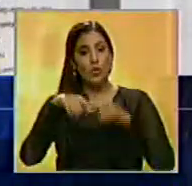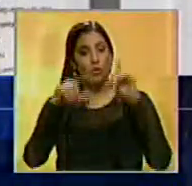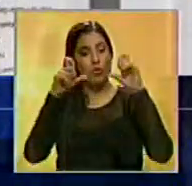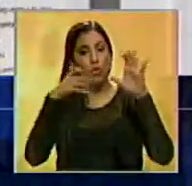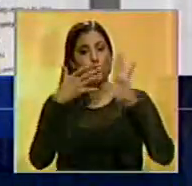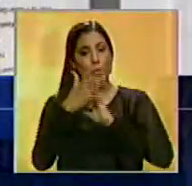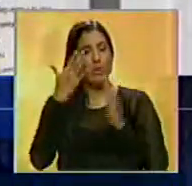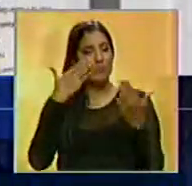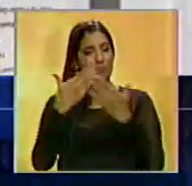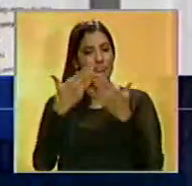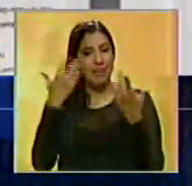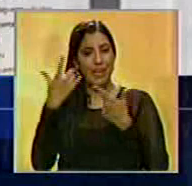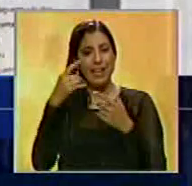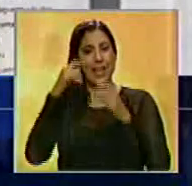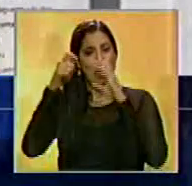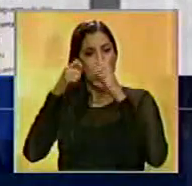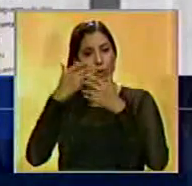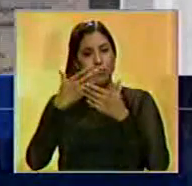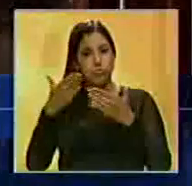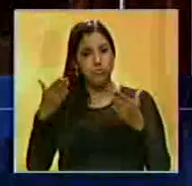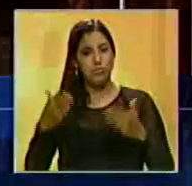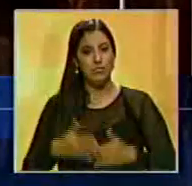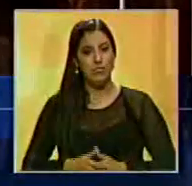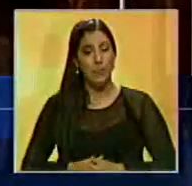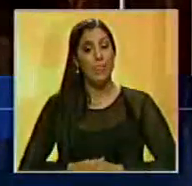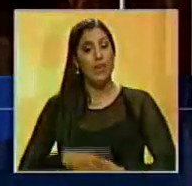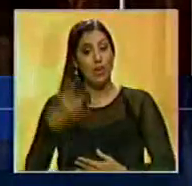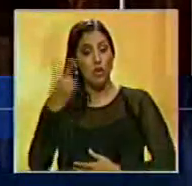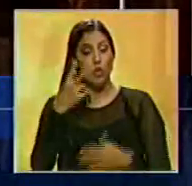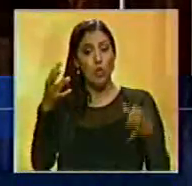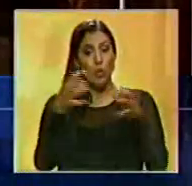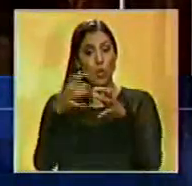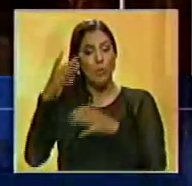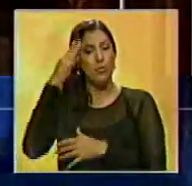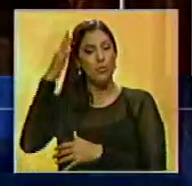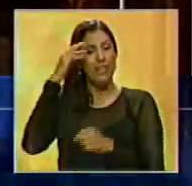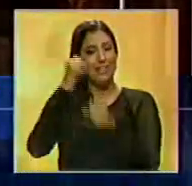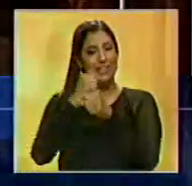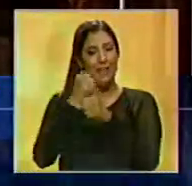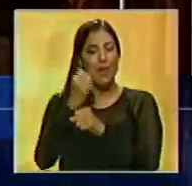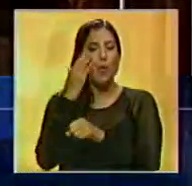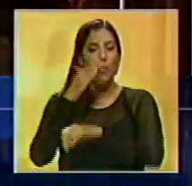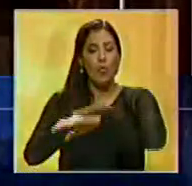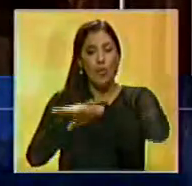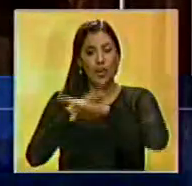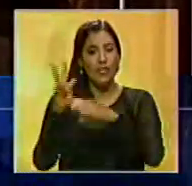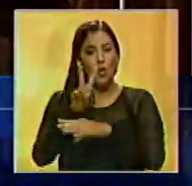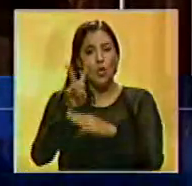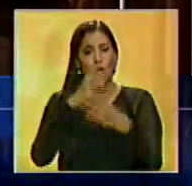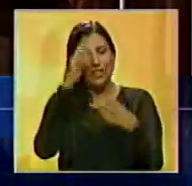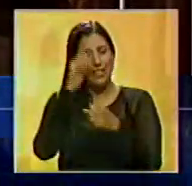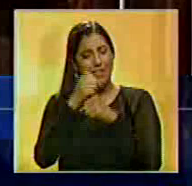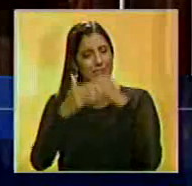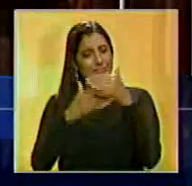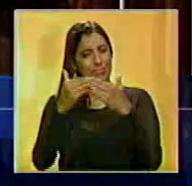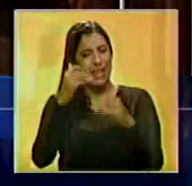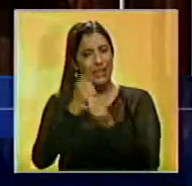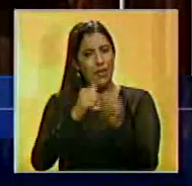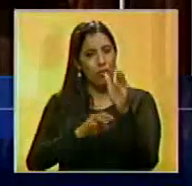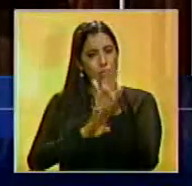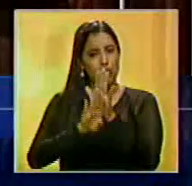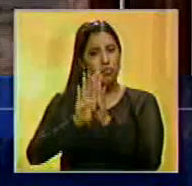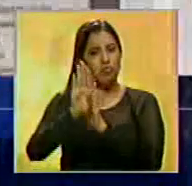se podía ver disponible el tema. Para J Balvin es un sueño trabajar con Pharrell y poder seguir sumando logros en su